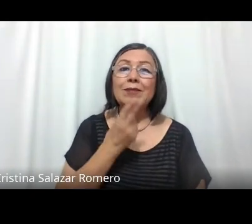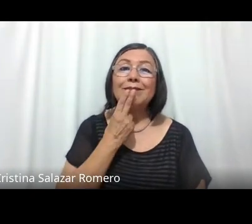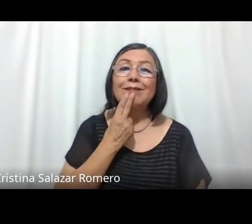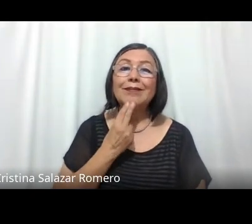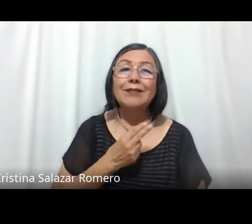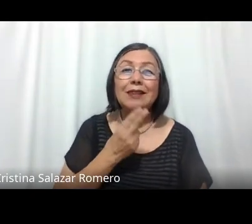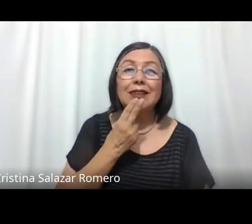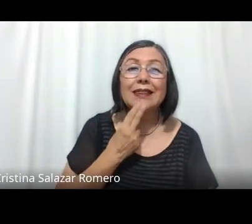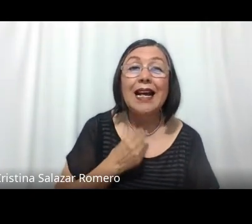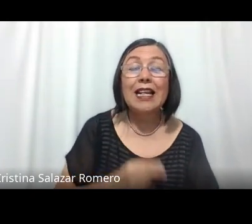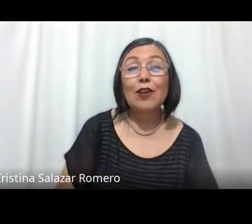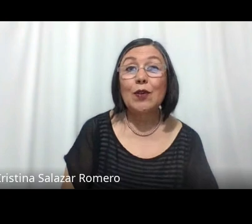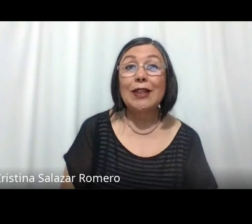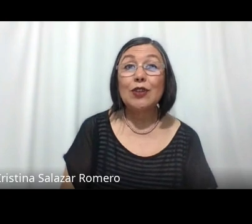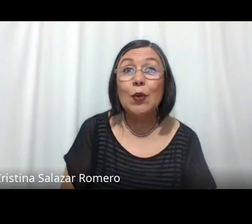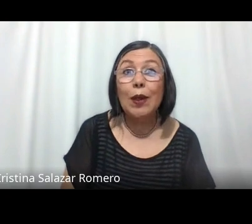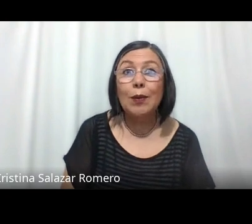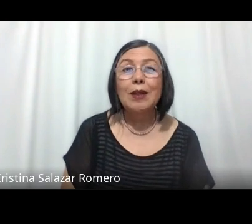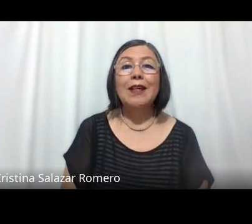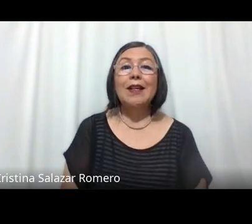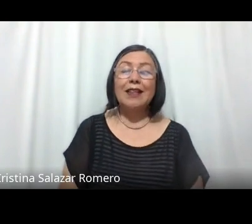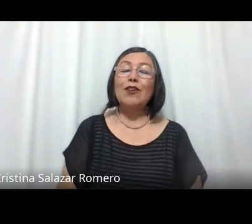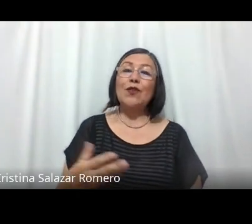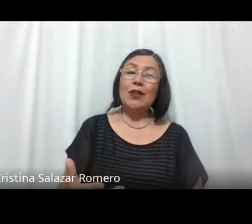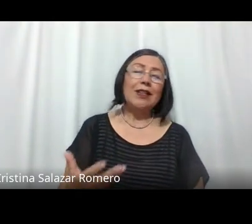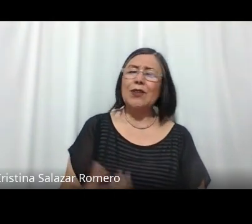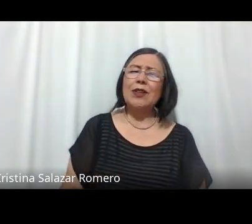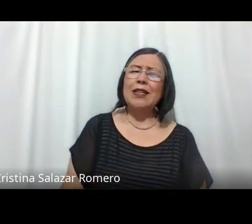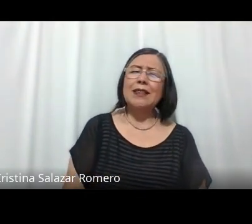dulce. Y dicen, la configuración 9. ¿Qué